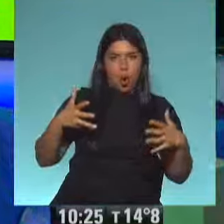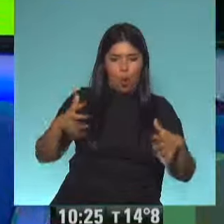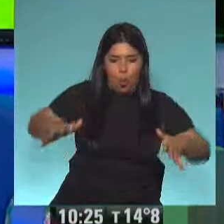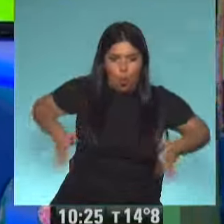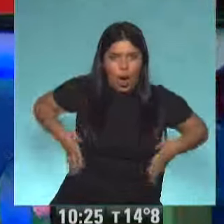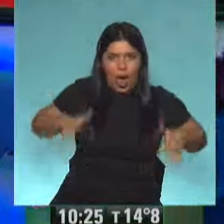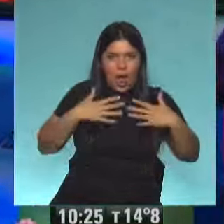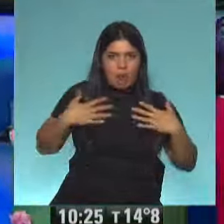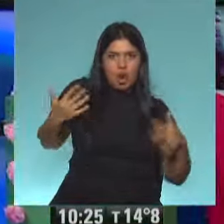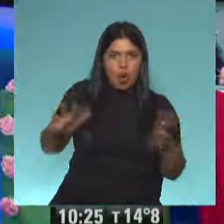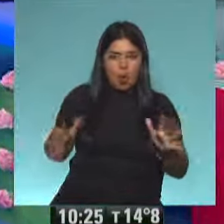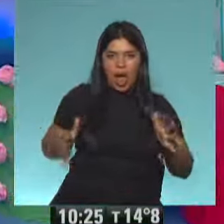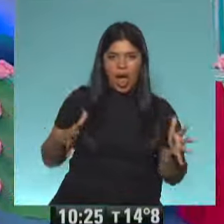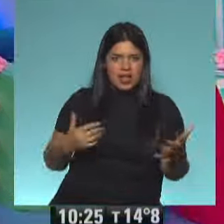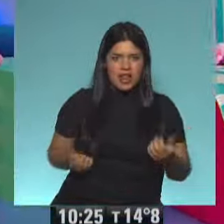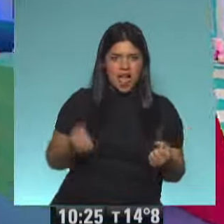¡Qué divertido el carnaval!